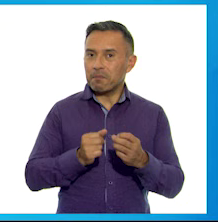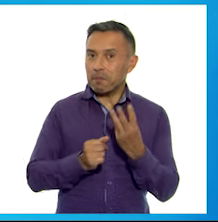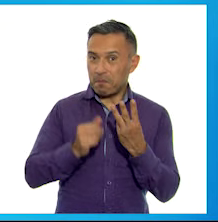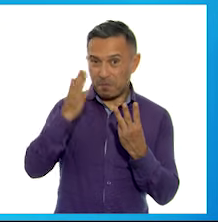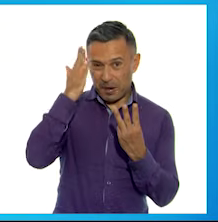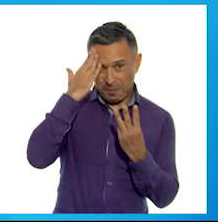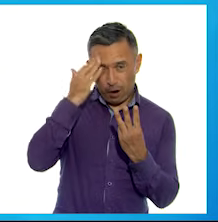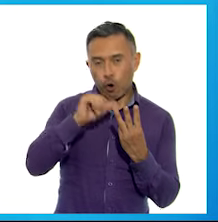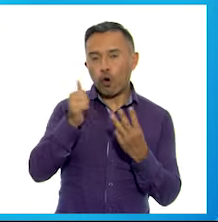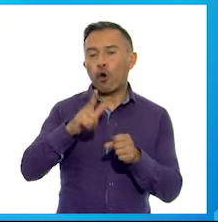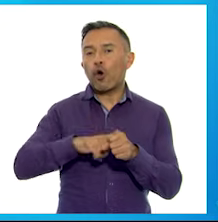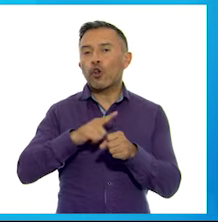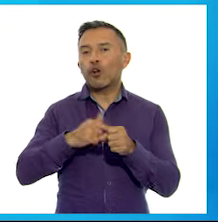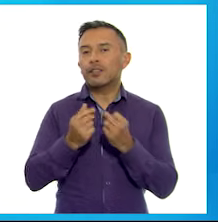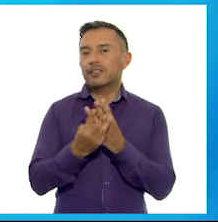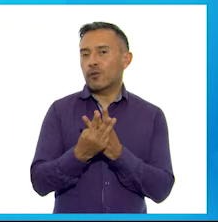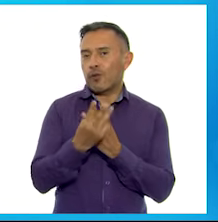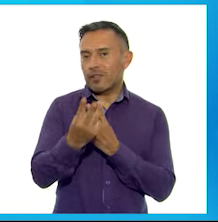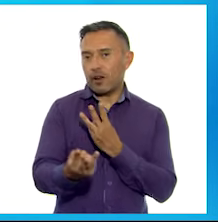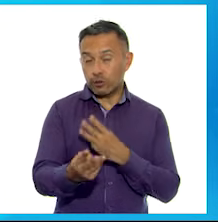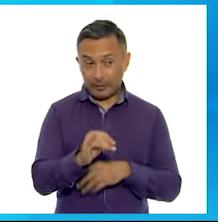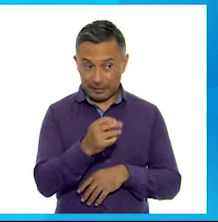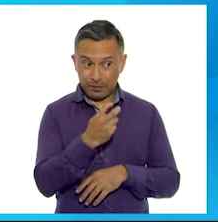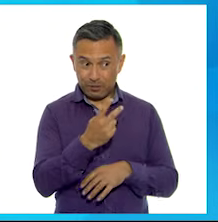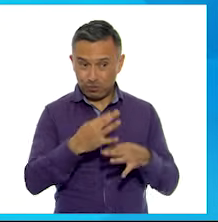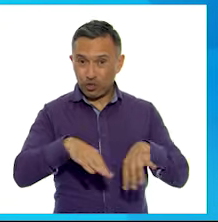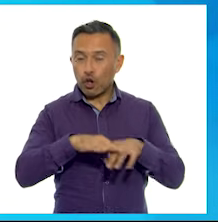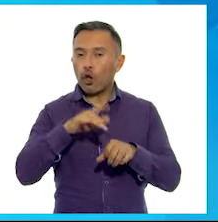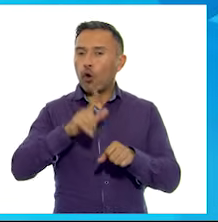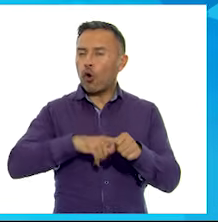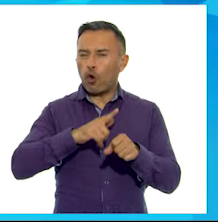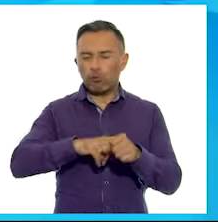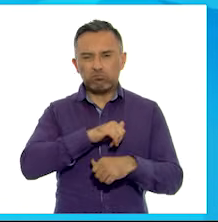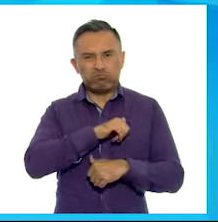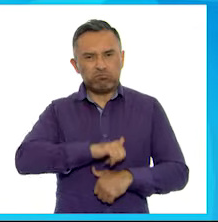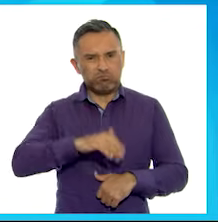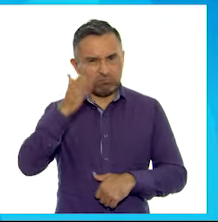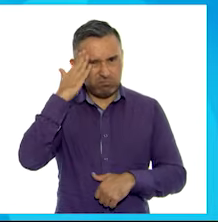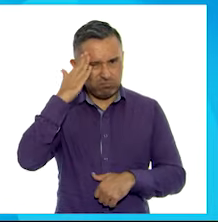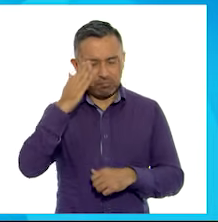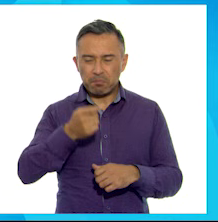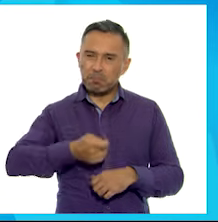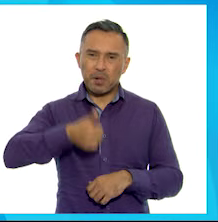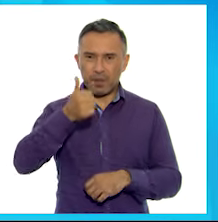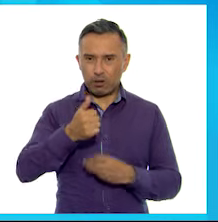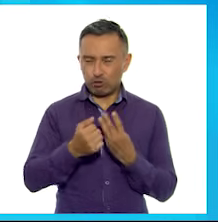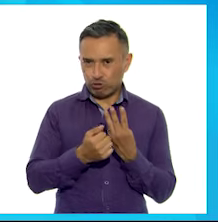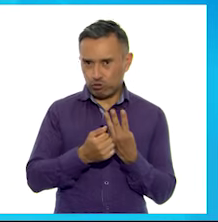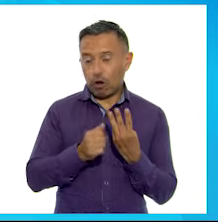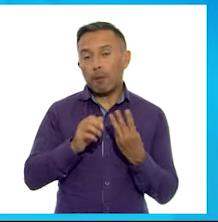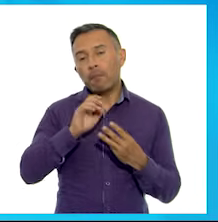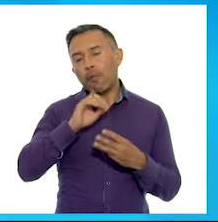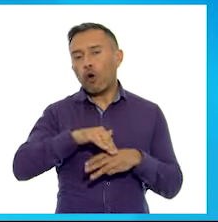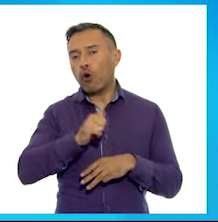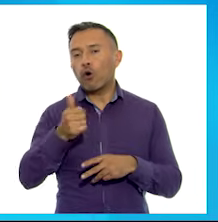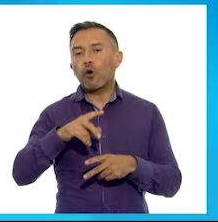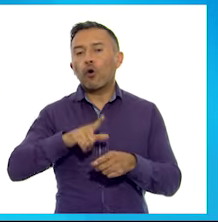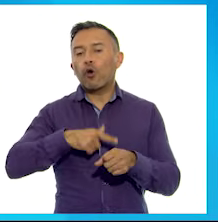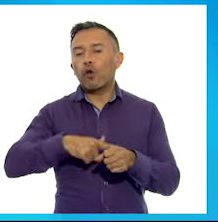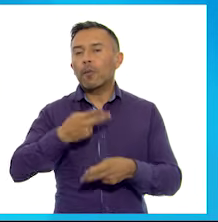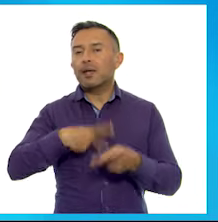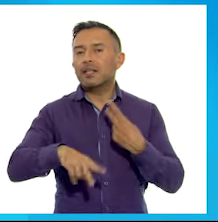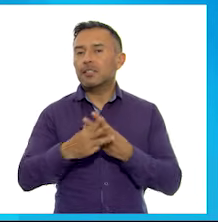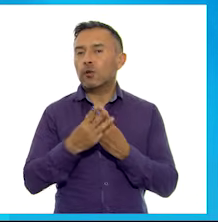secundarios también. Muy importante recordar los colores primarios y secundarios. ¿Te acuerdas cuáles eran los colores primarios? Sí,